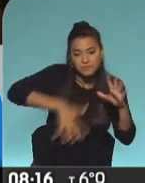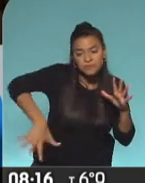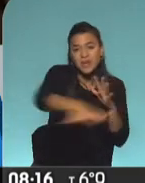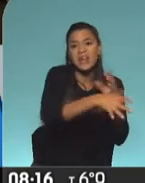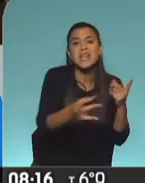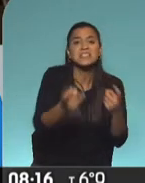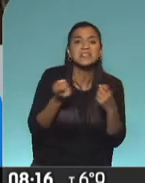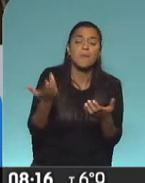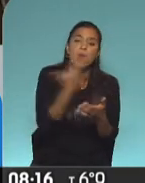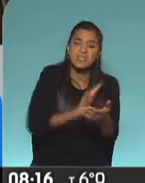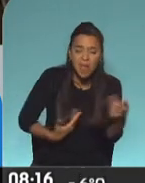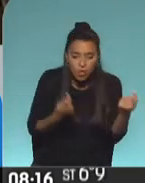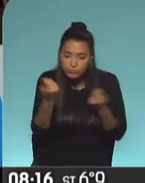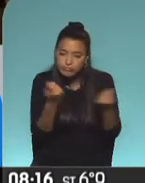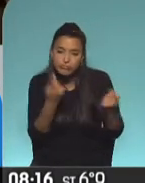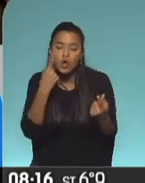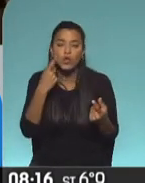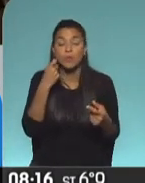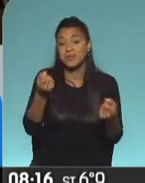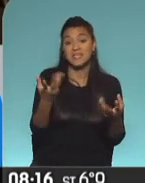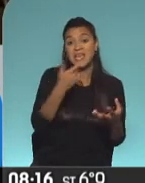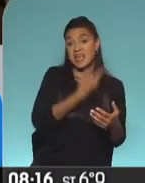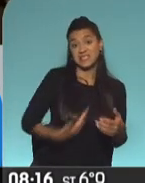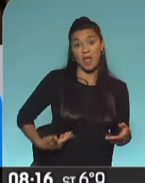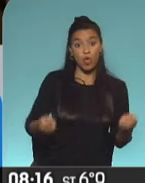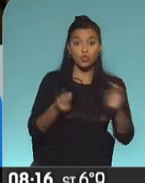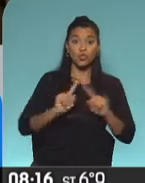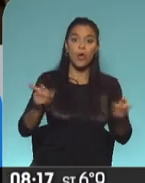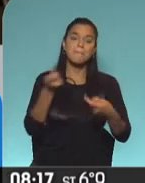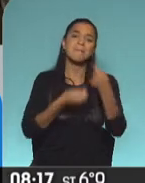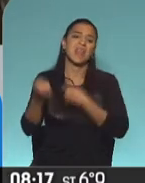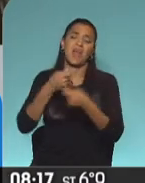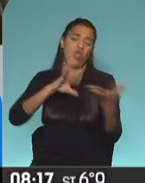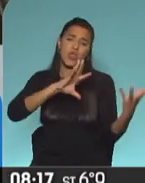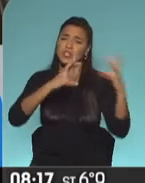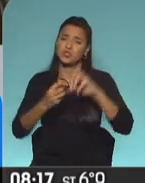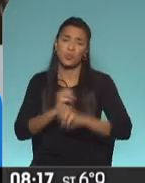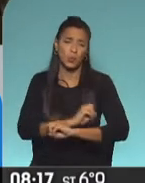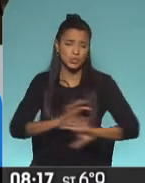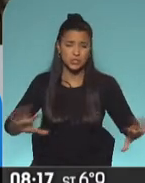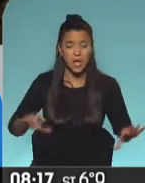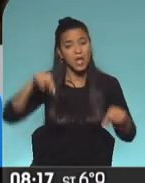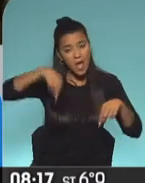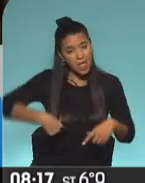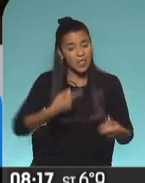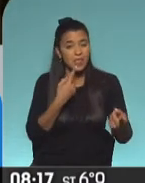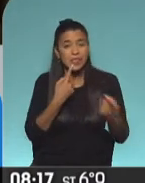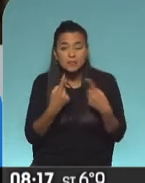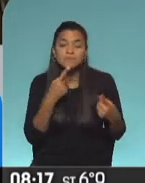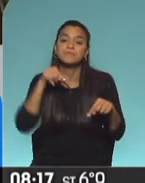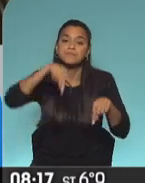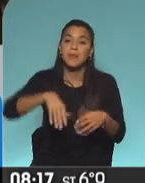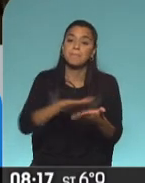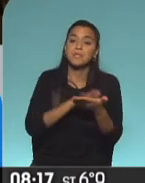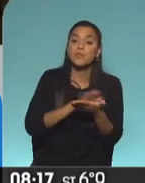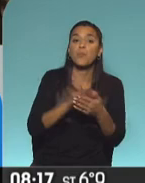Necesitamos que el Estado regule porque hasta acá lo que el Estado no reguló, el mercado lo destruyó. Y esto es lo que se está discutiendo. El presupuesto mínimo